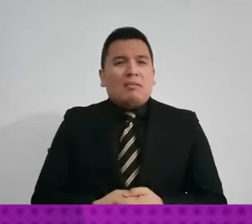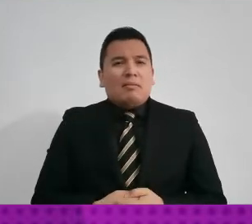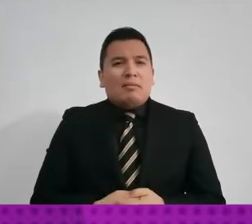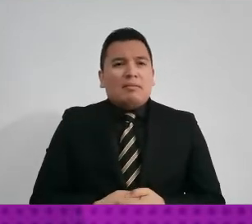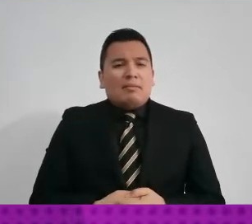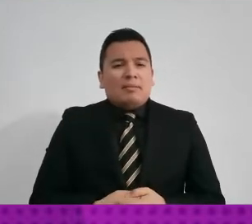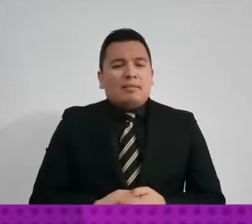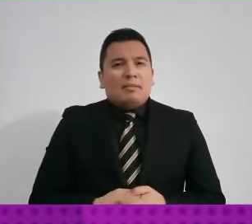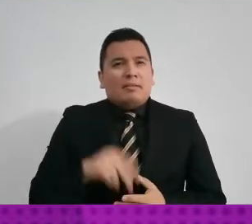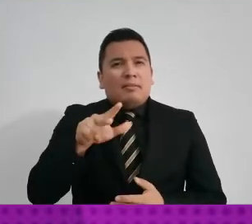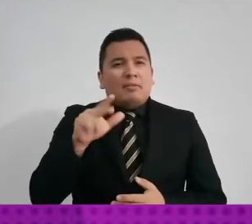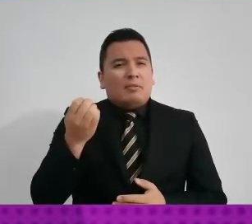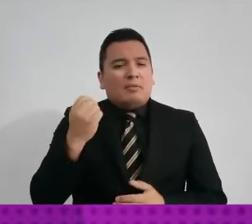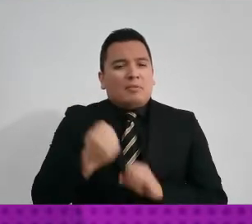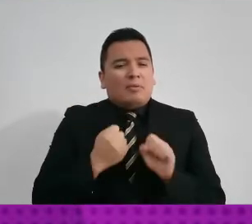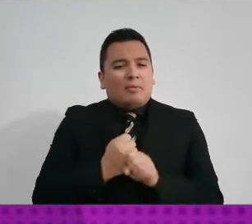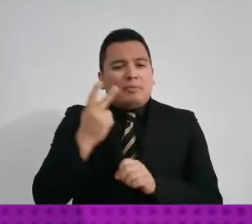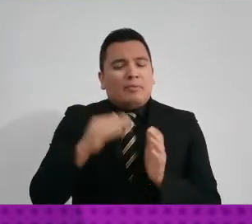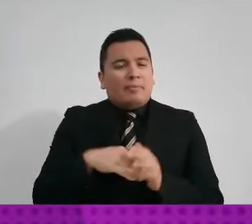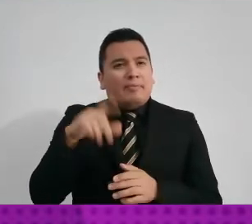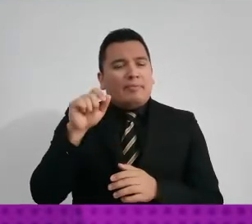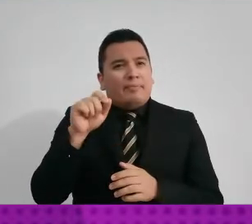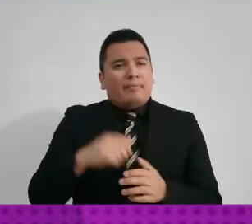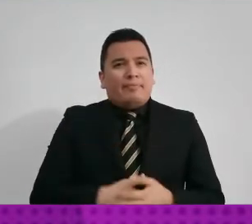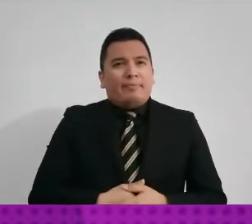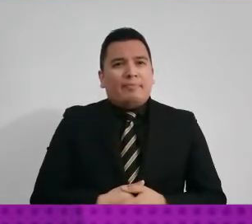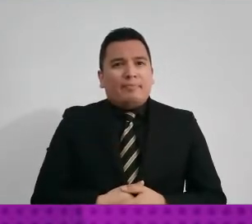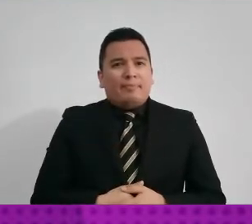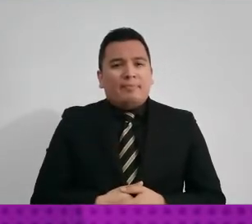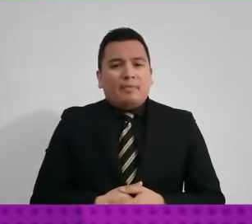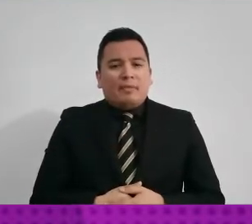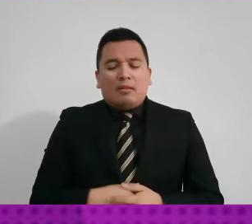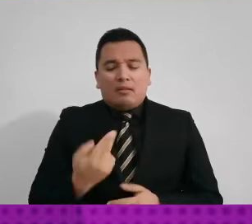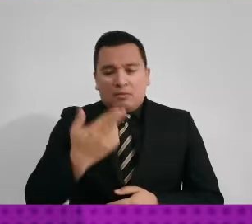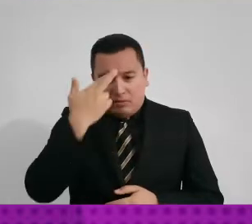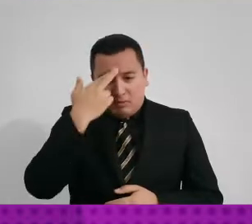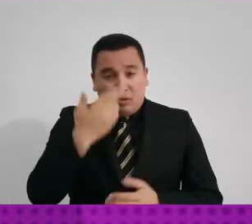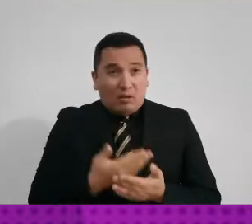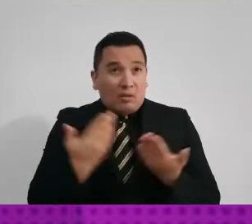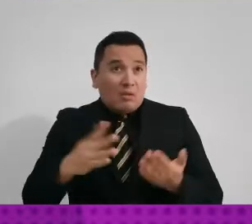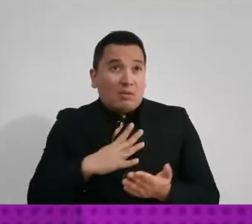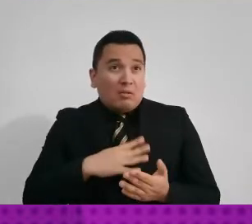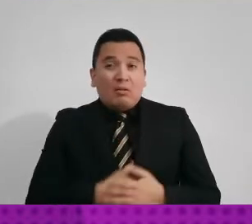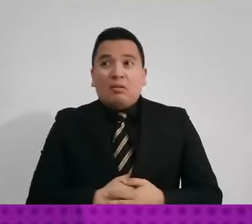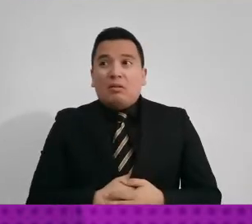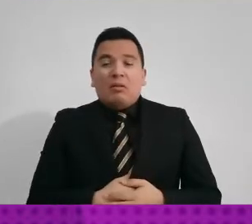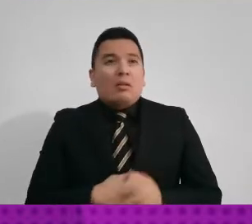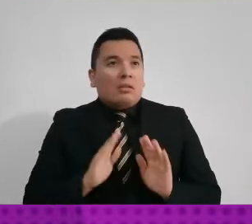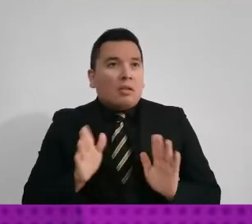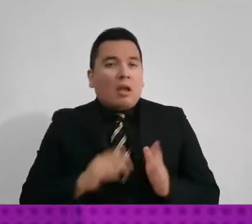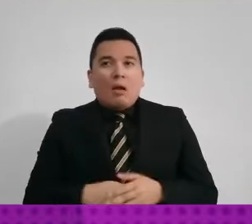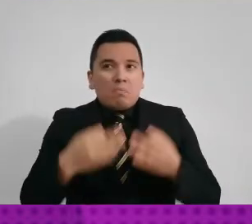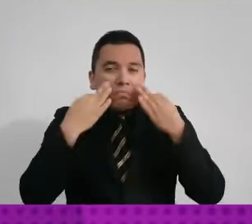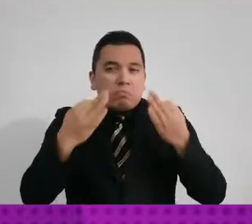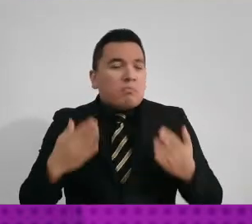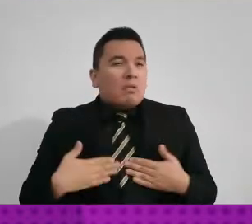probadas con éxito este 18 de octubre de 2020. Hay que recordar que ahorita ya hay una constancia,